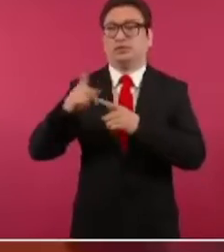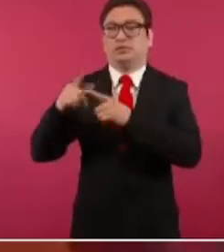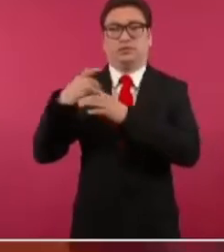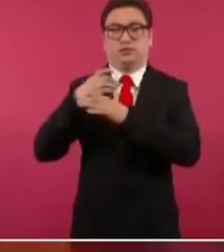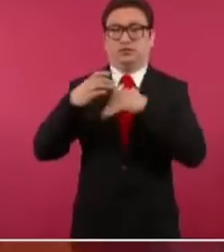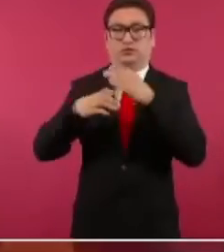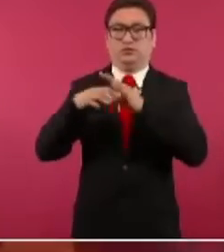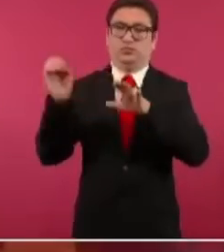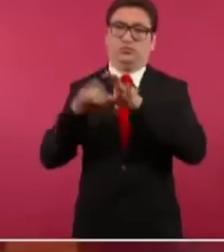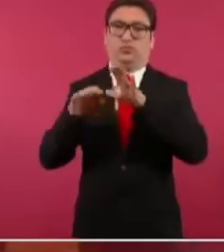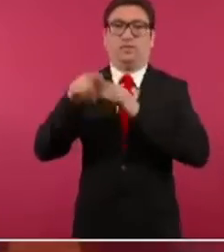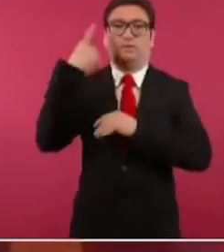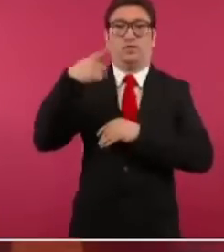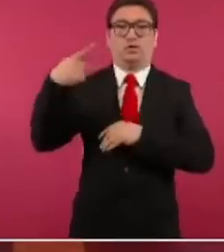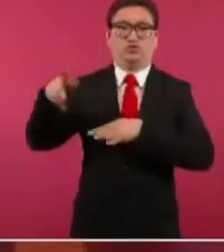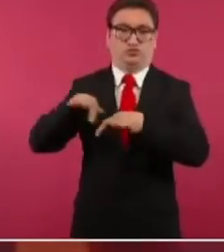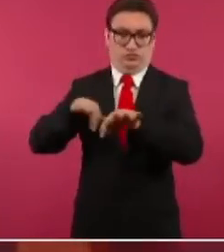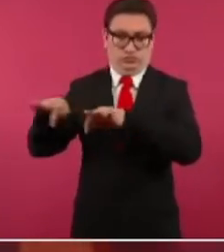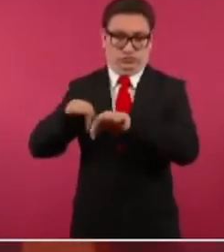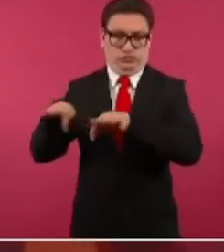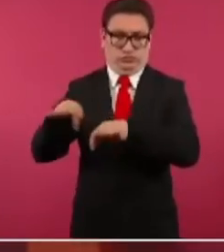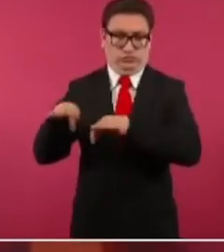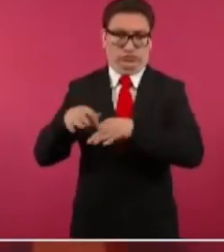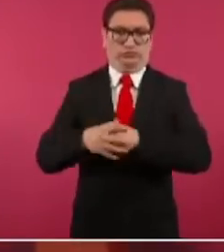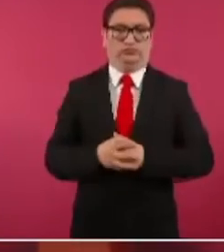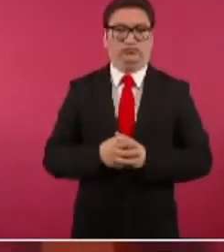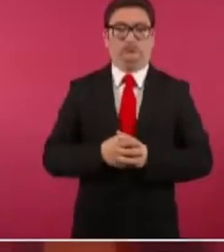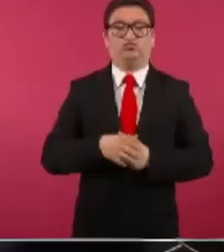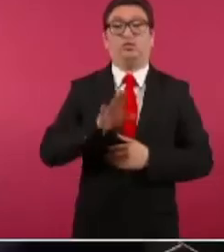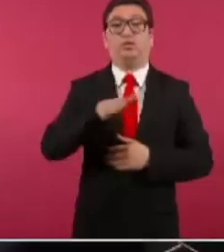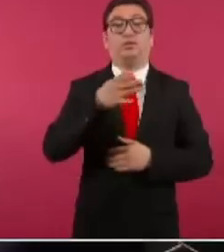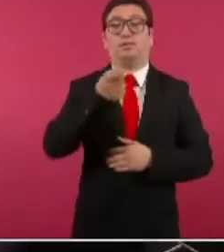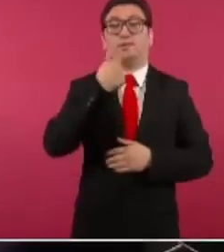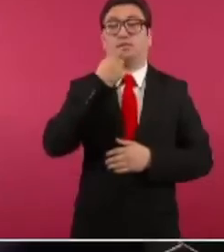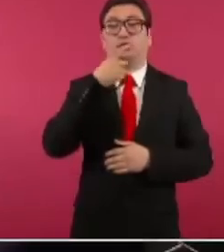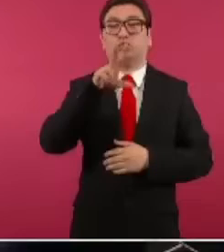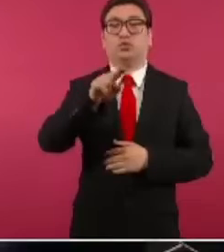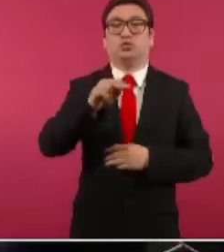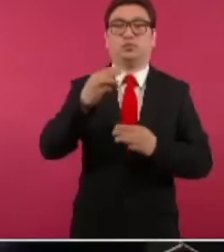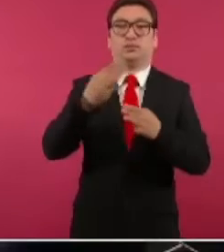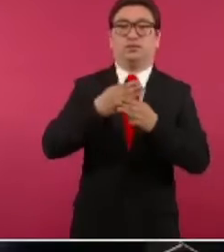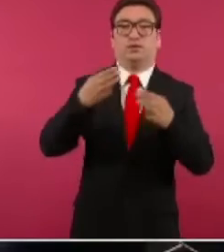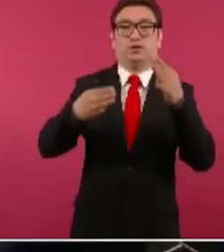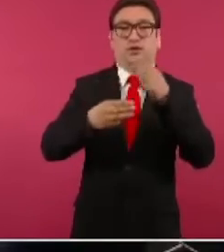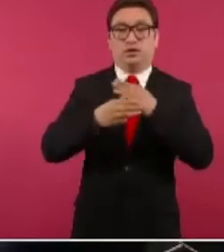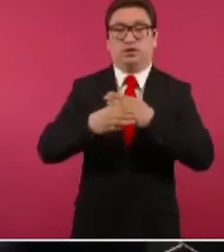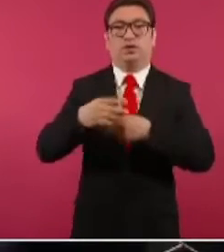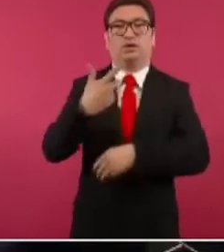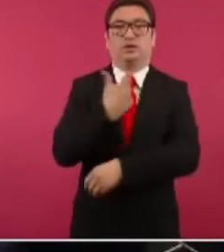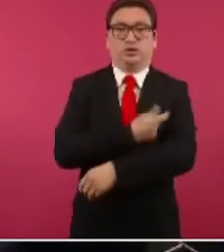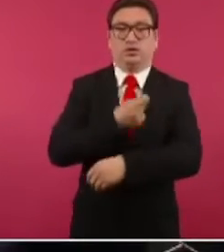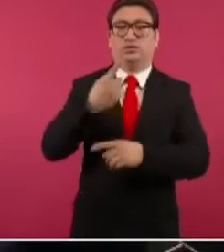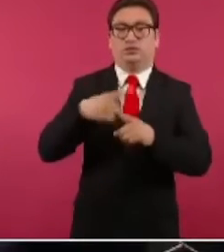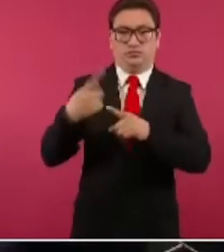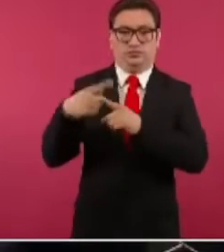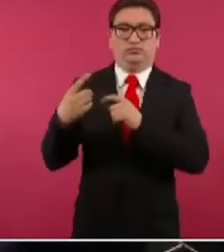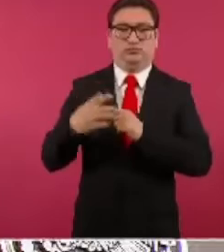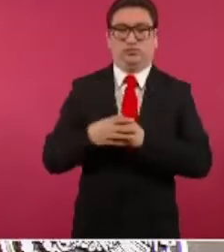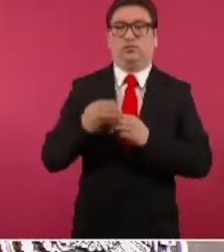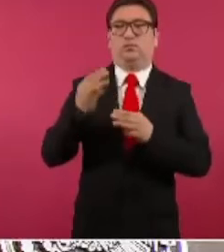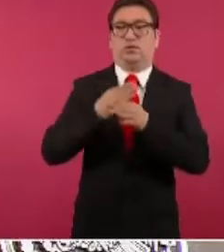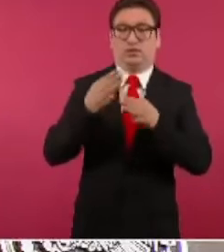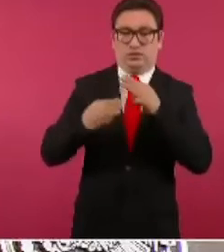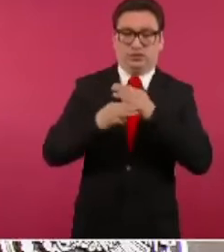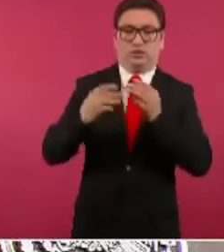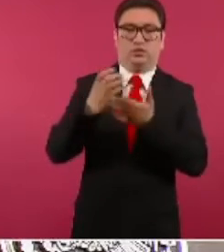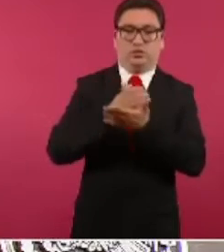indispensables para su trabajo. No eran medicamentos, eran material como jeringas, tubos. Sí, de curación,